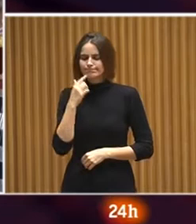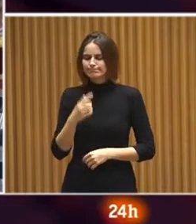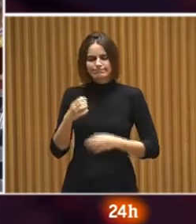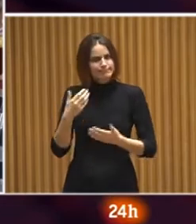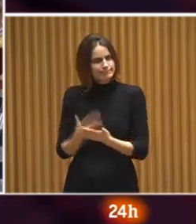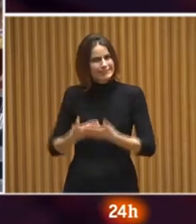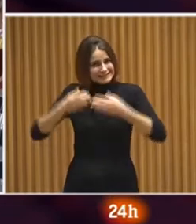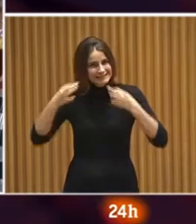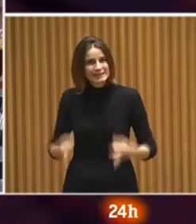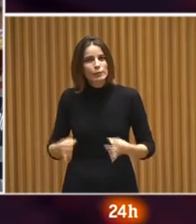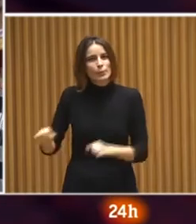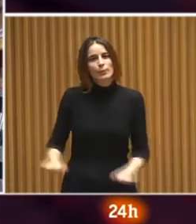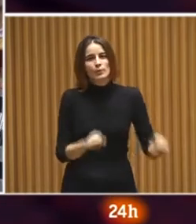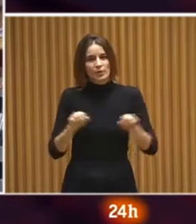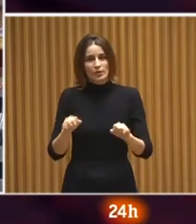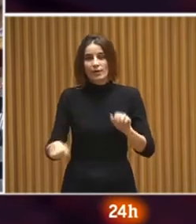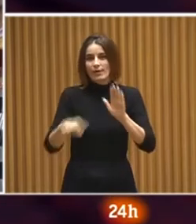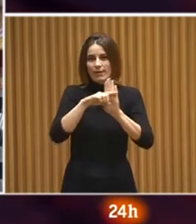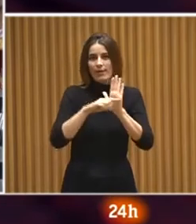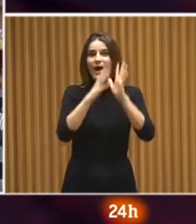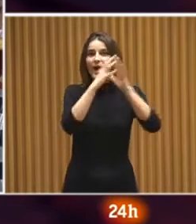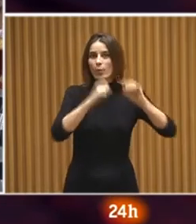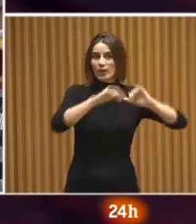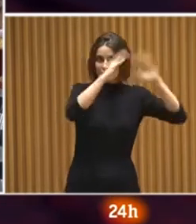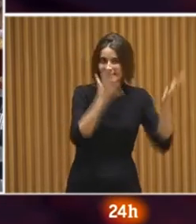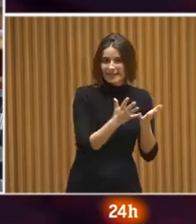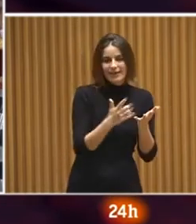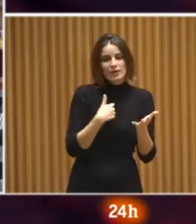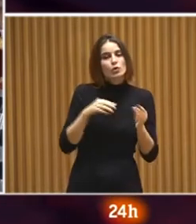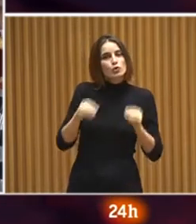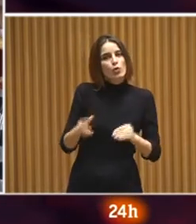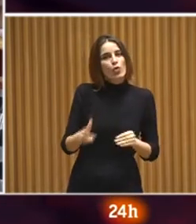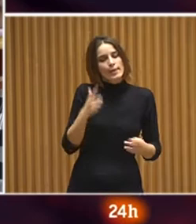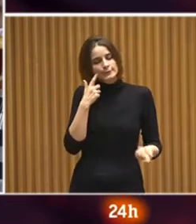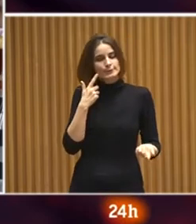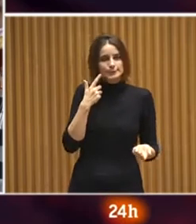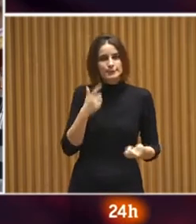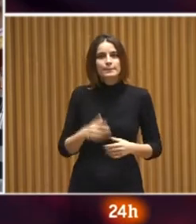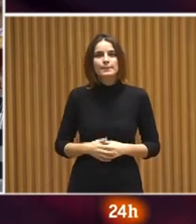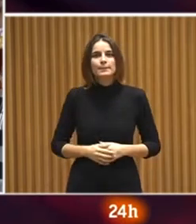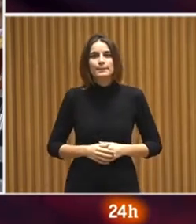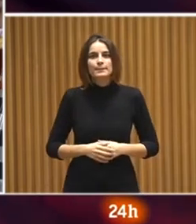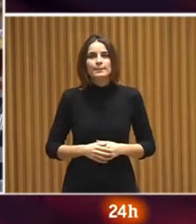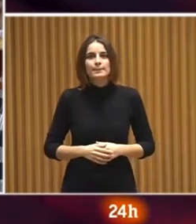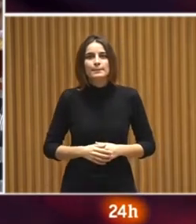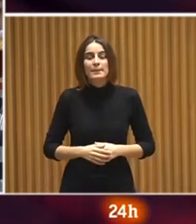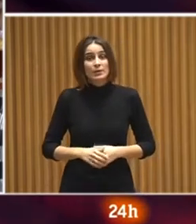acuerdos internacionales que velan por sus derechos. Pero con igual eficacia contempla ámbitos